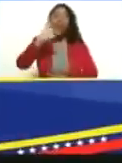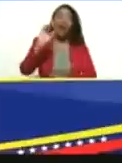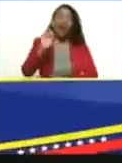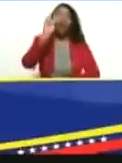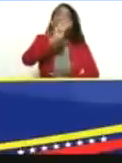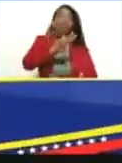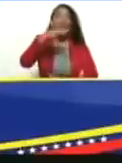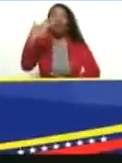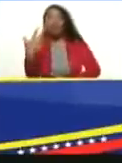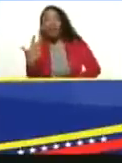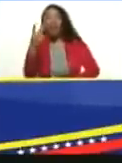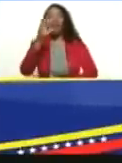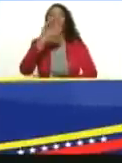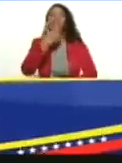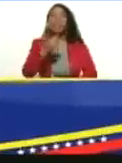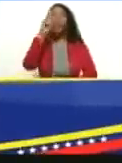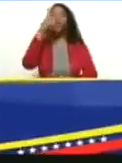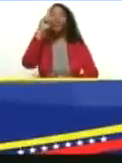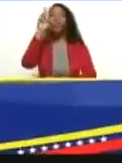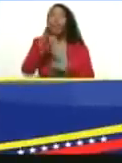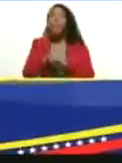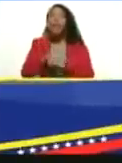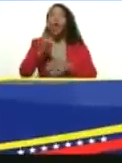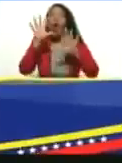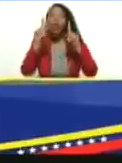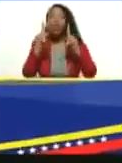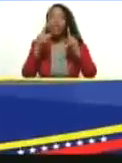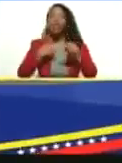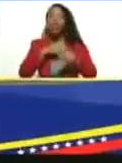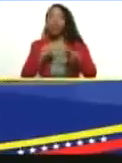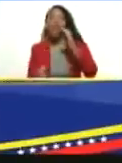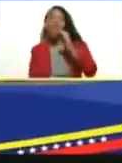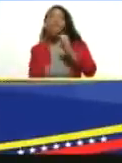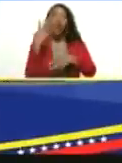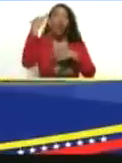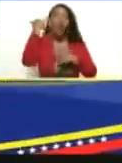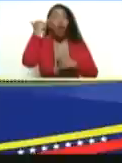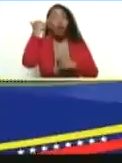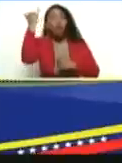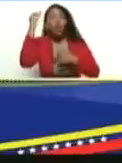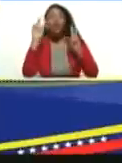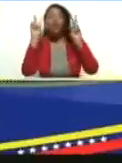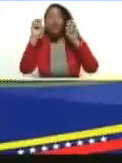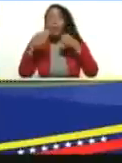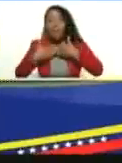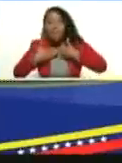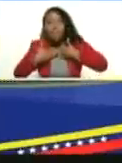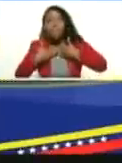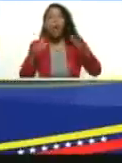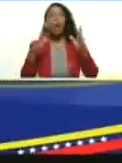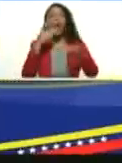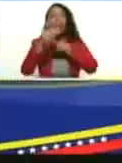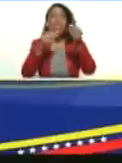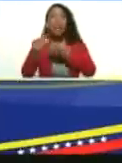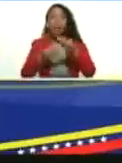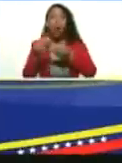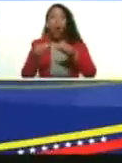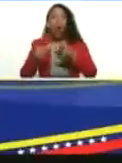y tres de diciembre de 2011 en que fundamos dimos el paso para